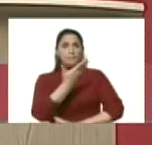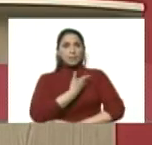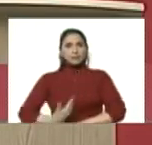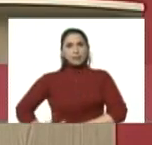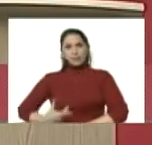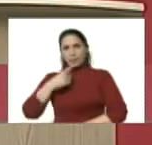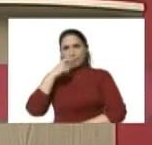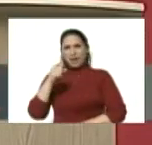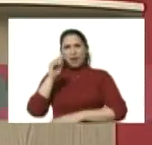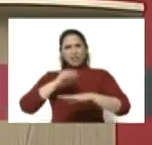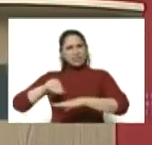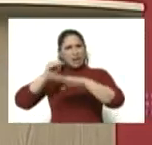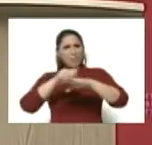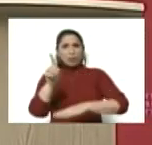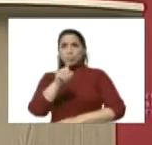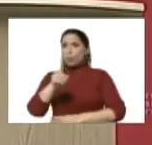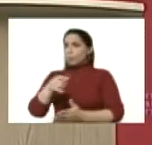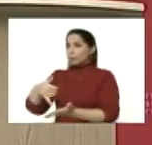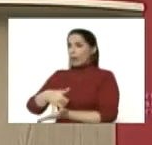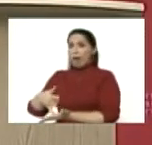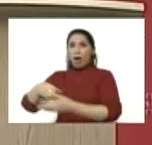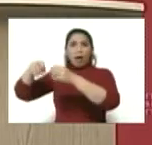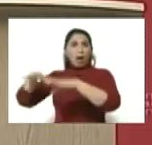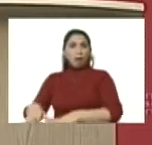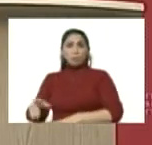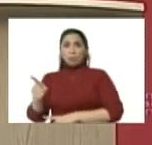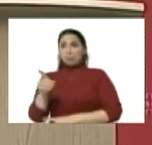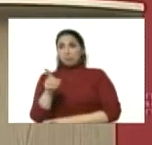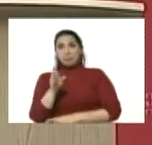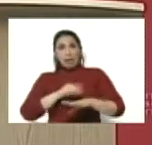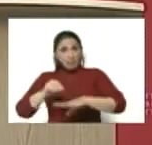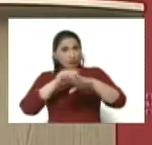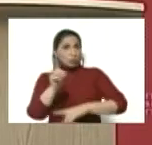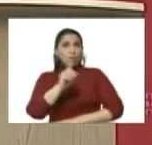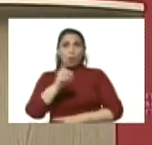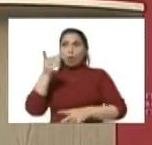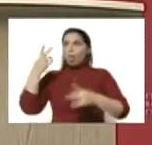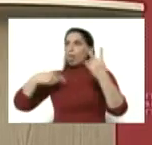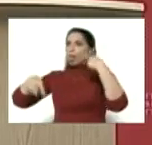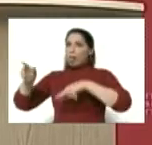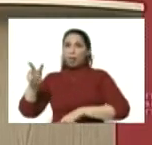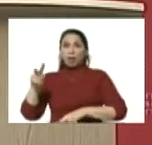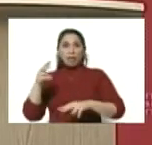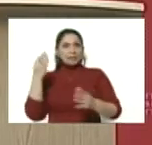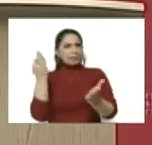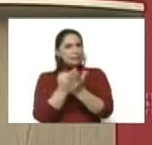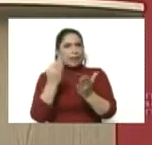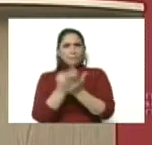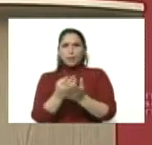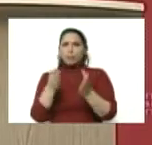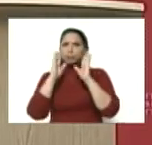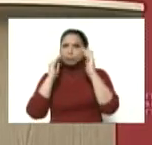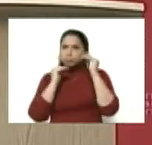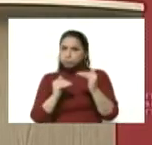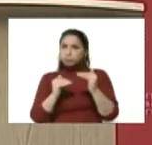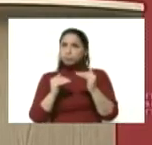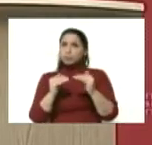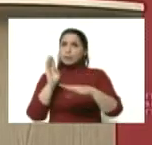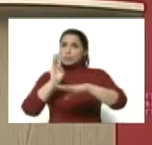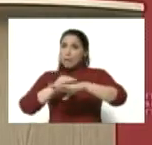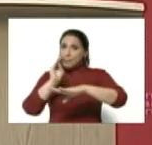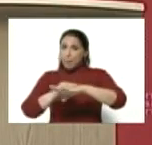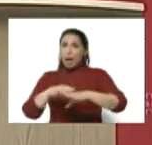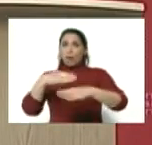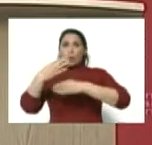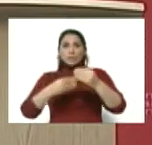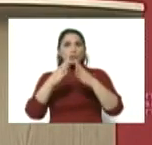Maduro, llamando a no relajarnos, llamando a no descuidarnos, a estar siempre alerta. Es un llamado que le hizo a